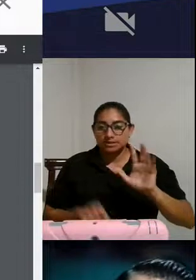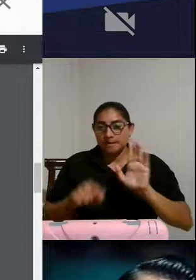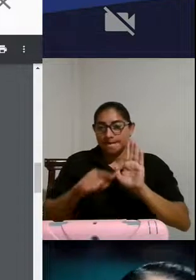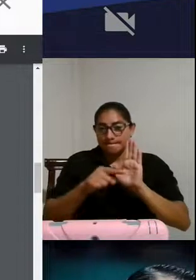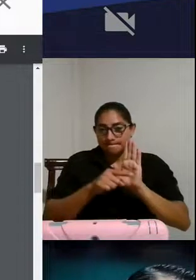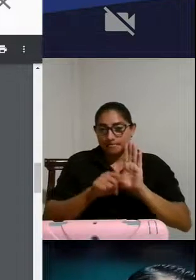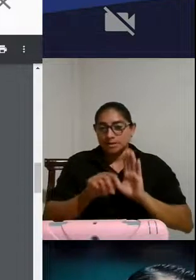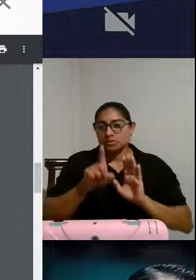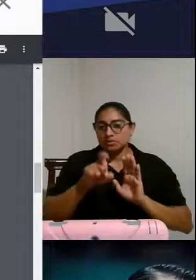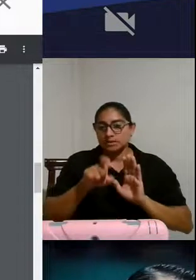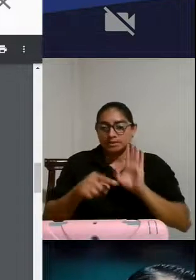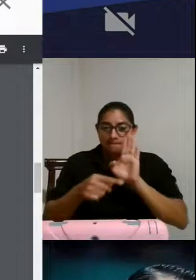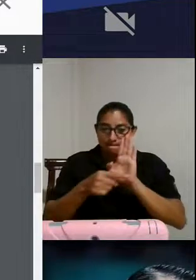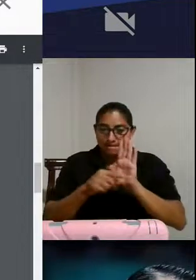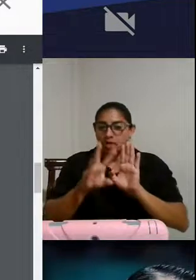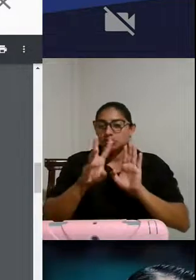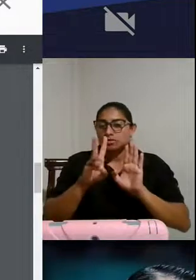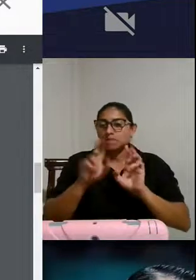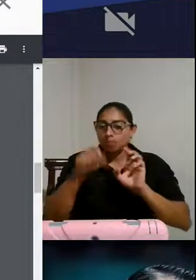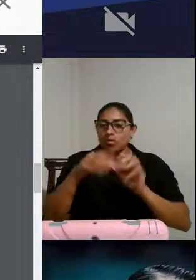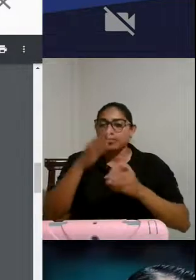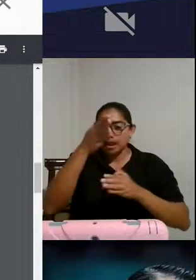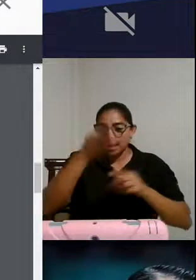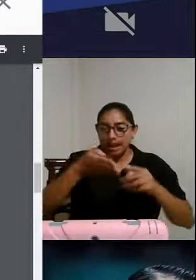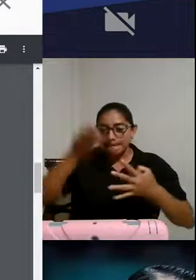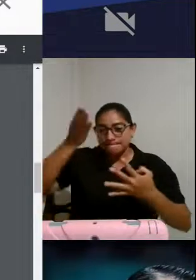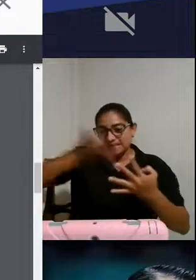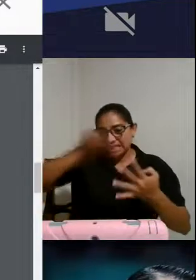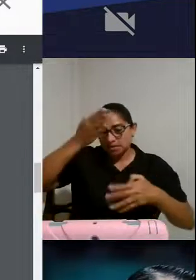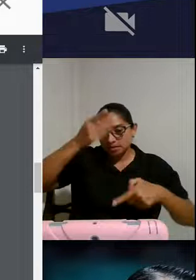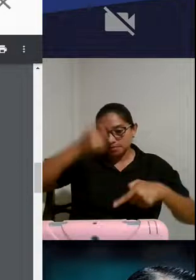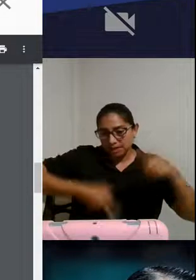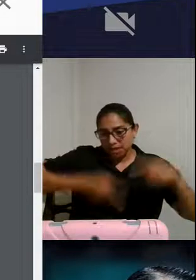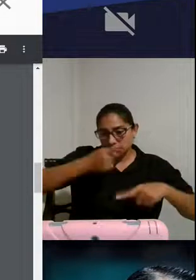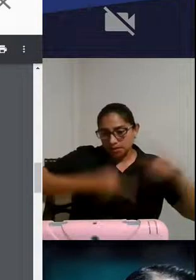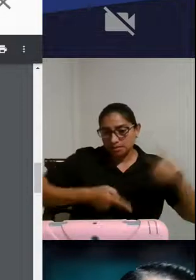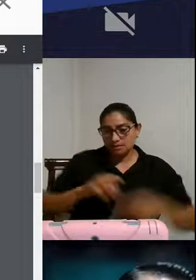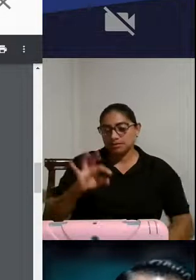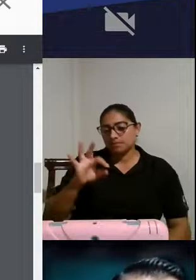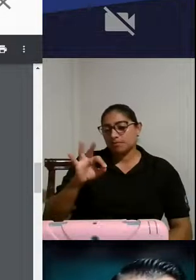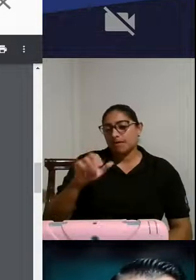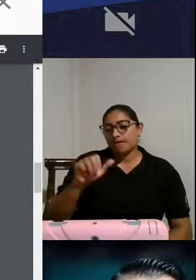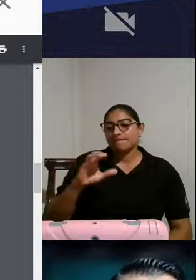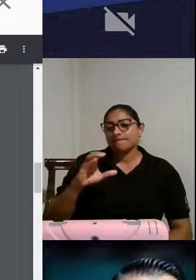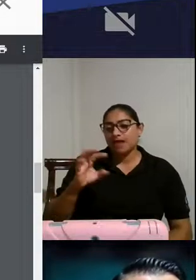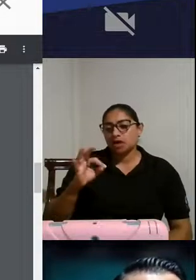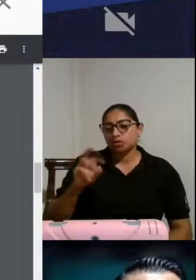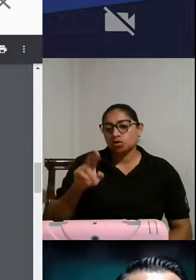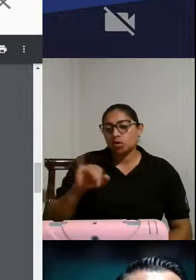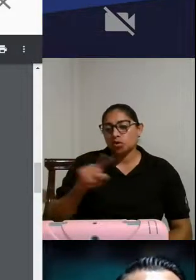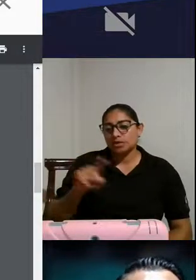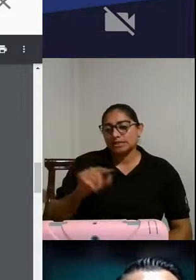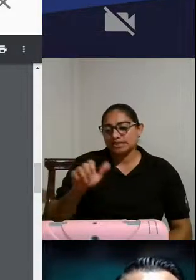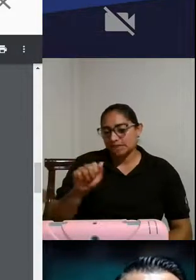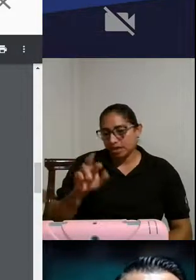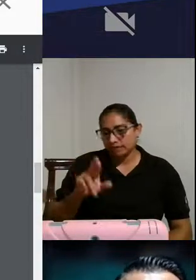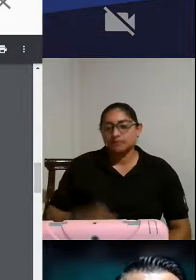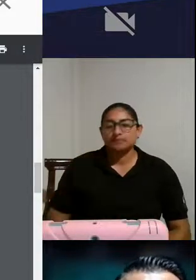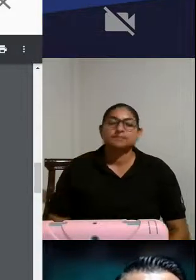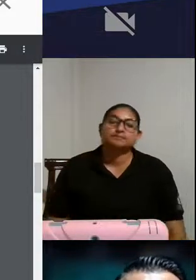factorizar. ¿Ok? No lo voy a factorizar aquí, se puede hacer por división sintética,